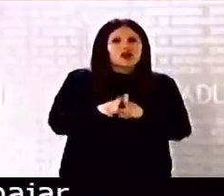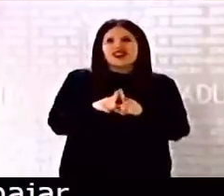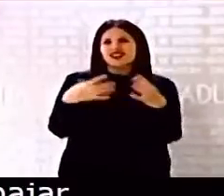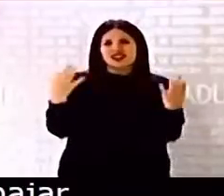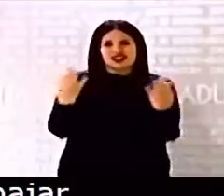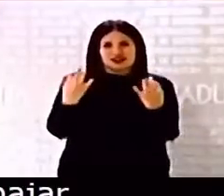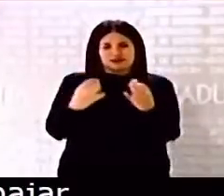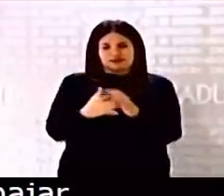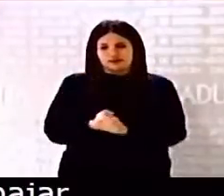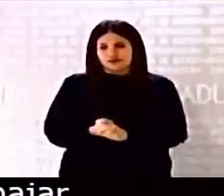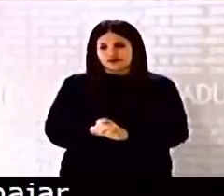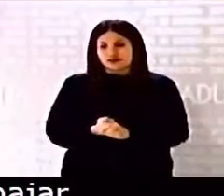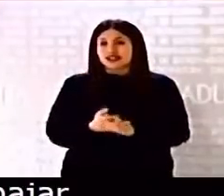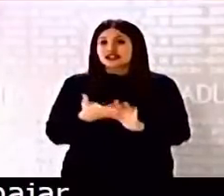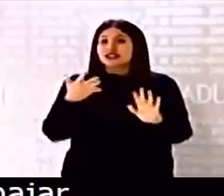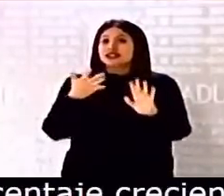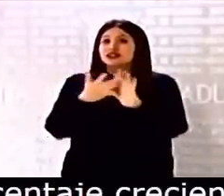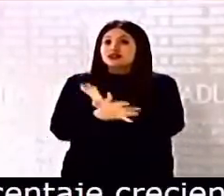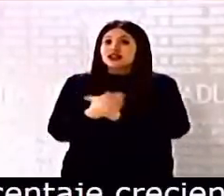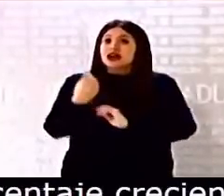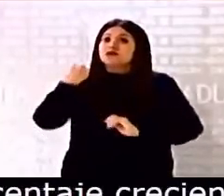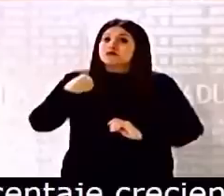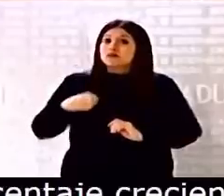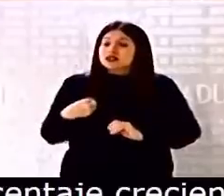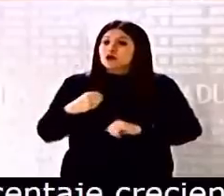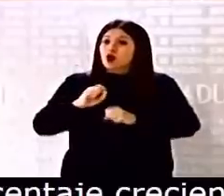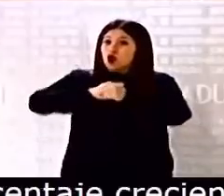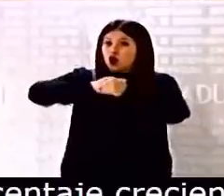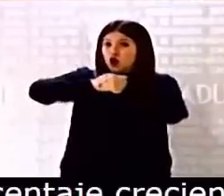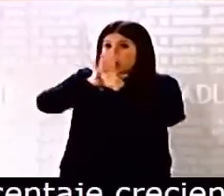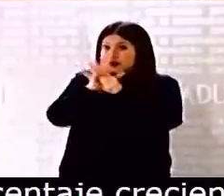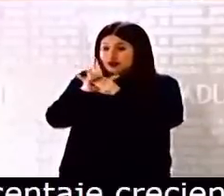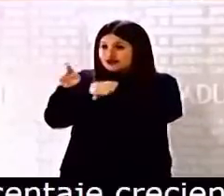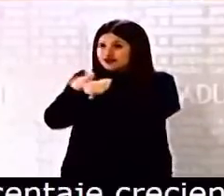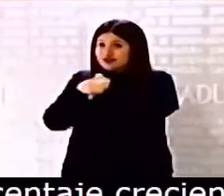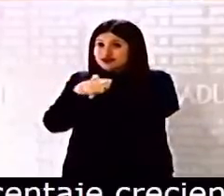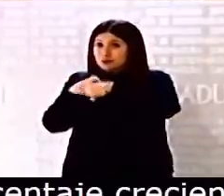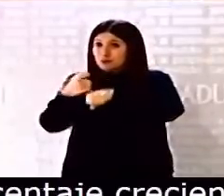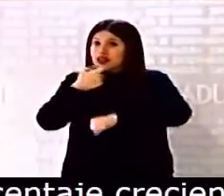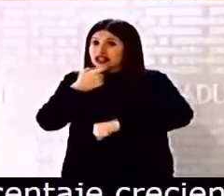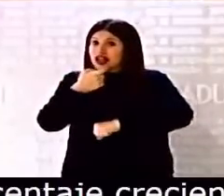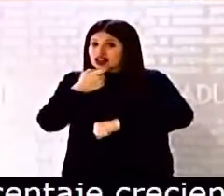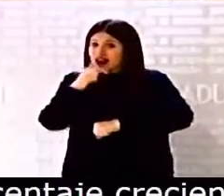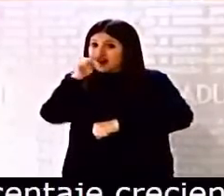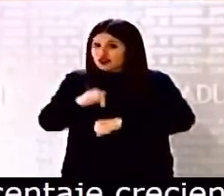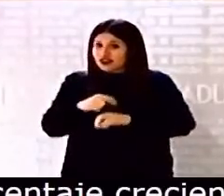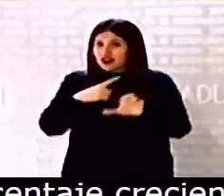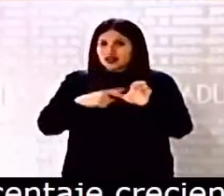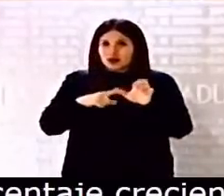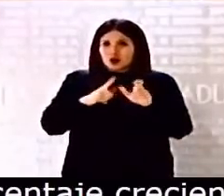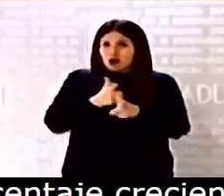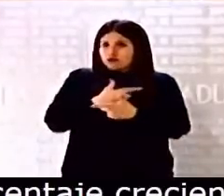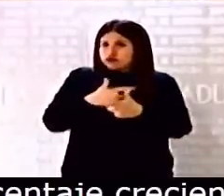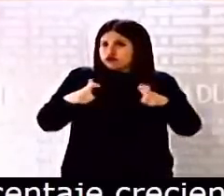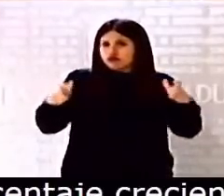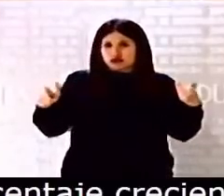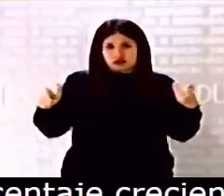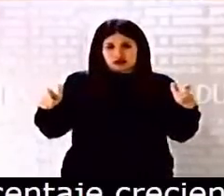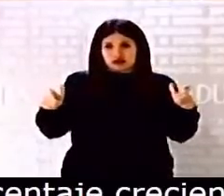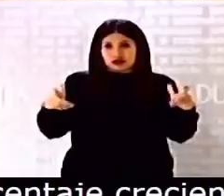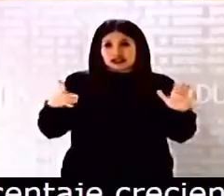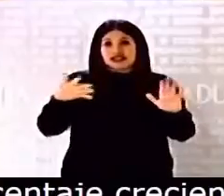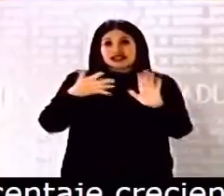porcentaje creciente de variante británica en nuestra comunidad autónoma, que a día de hoy se